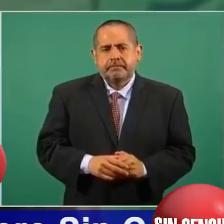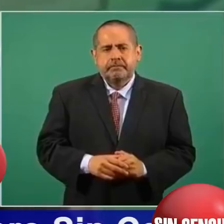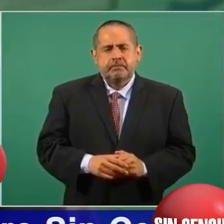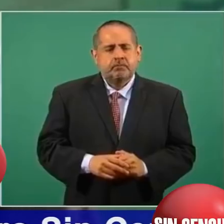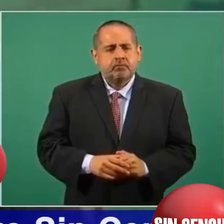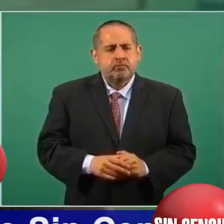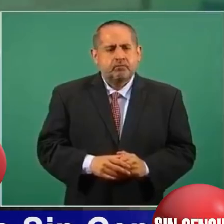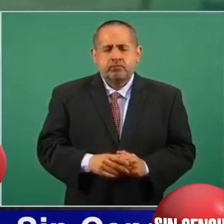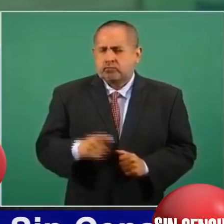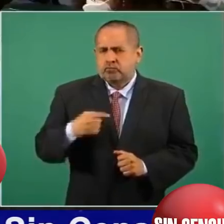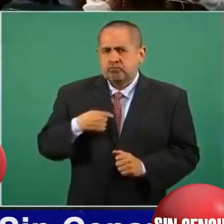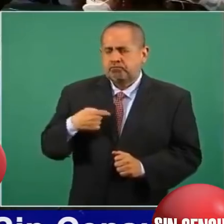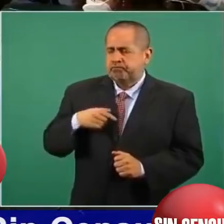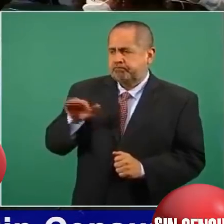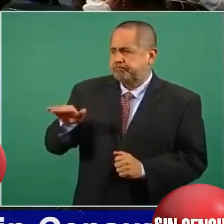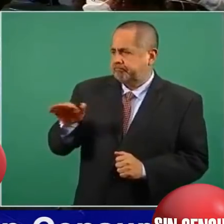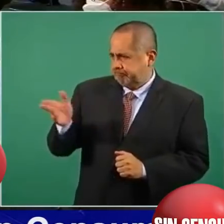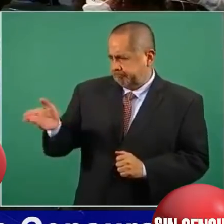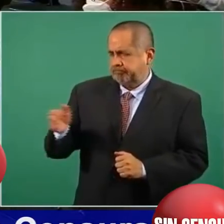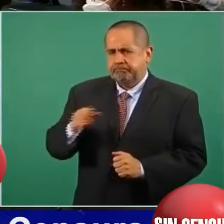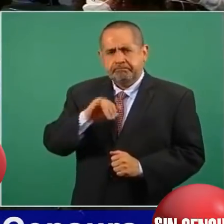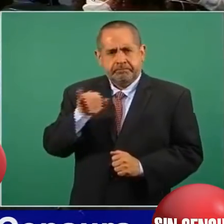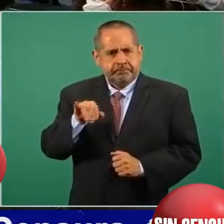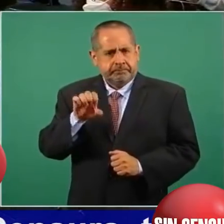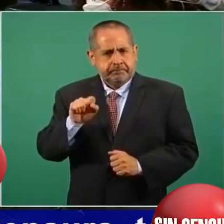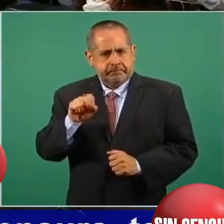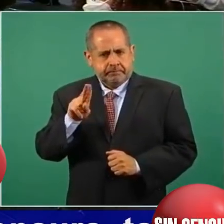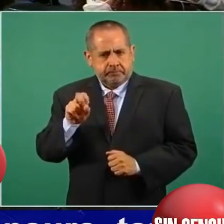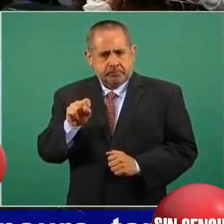Voy a pedirle a Jesús